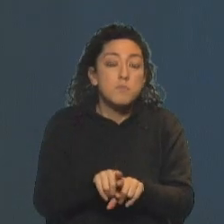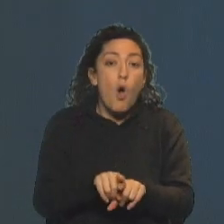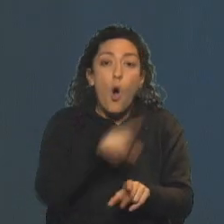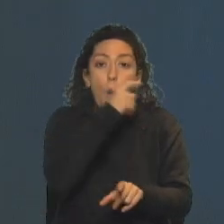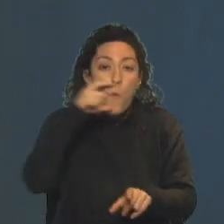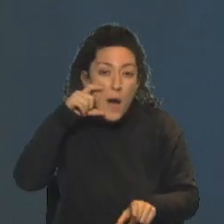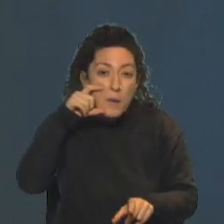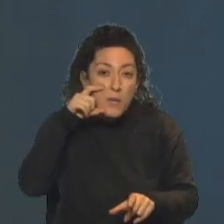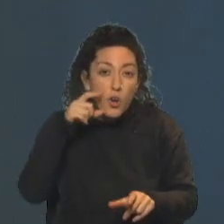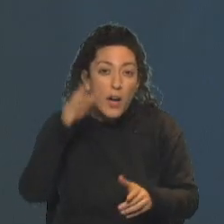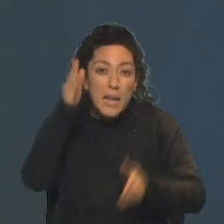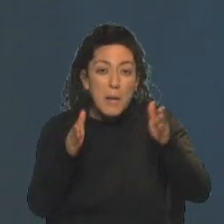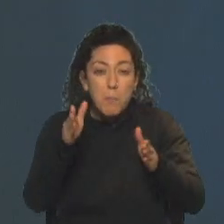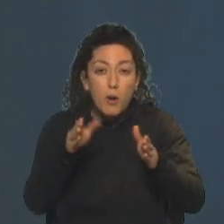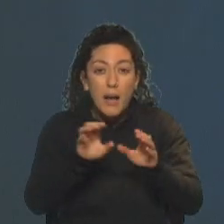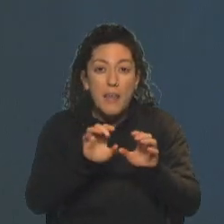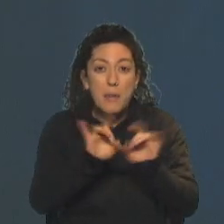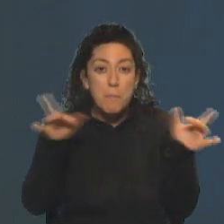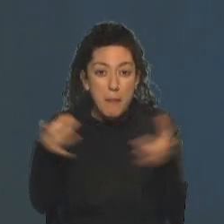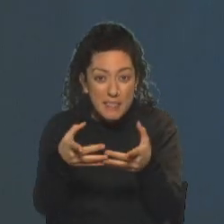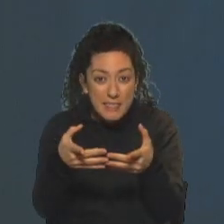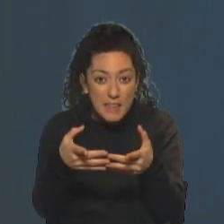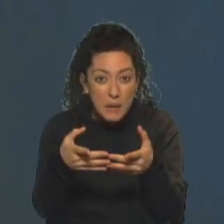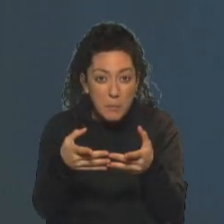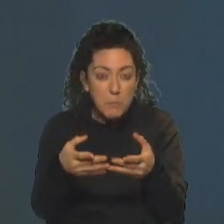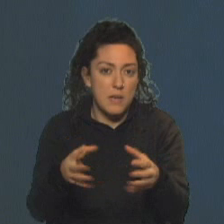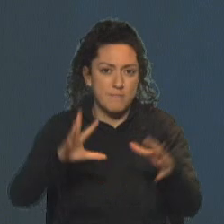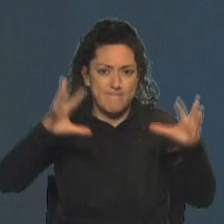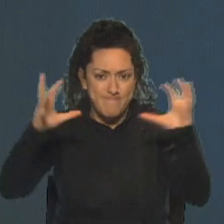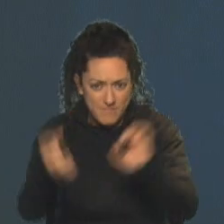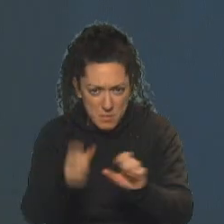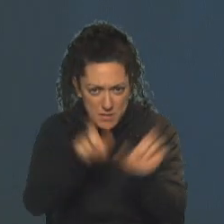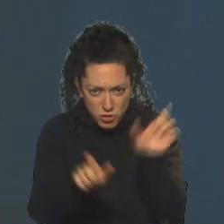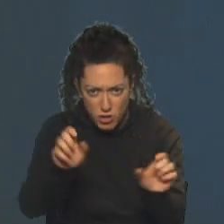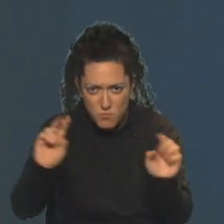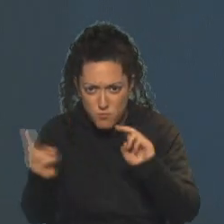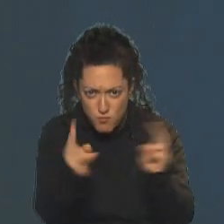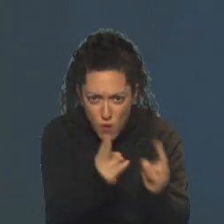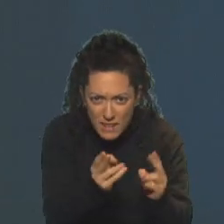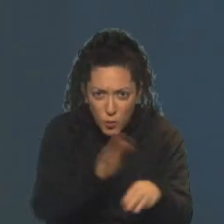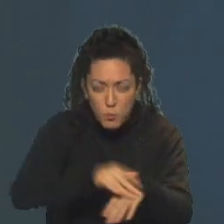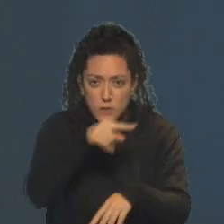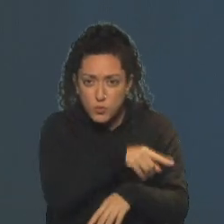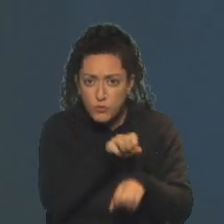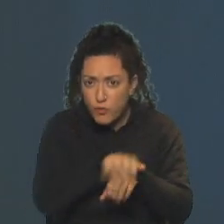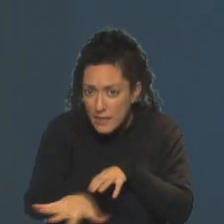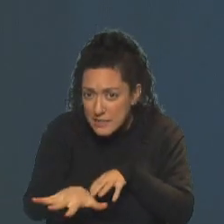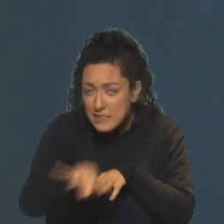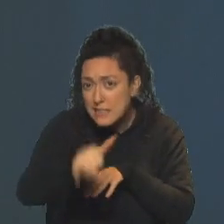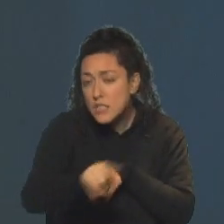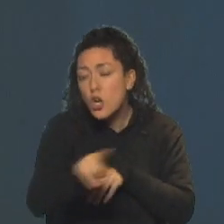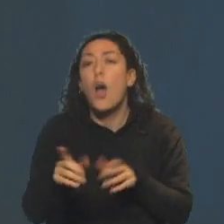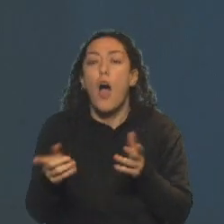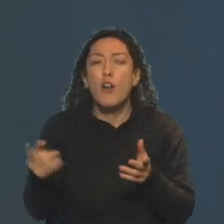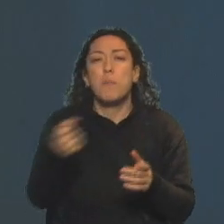en plena pandemia un dato más horacio bueno lo decíamos que él clave sigue siendo los evangélicos que representan un